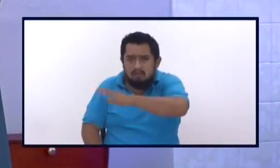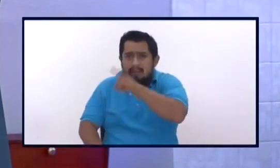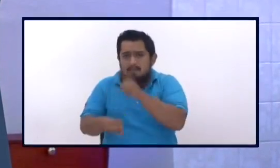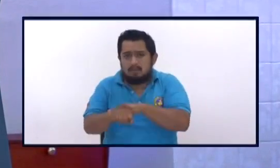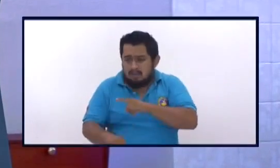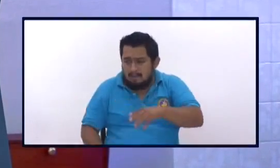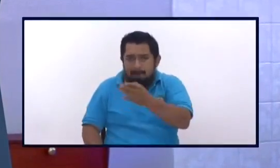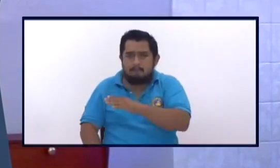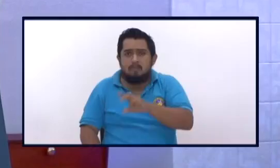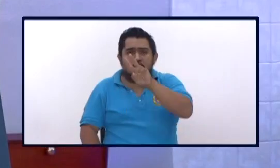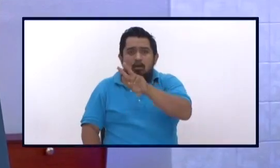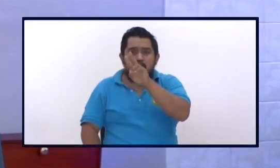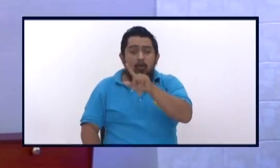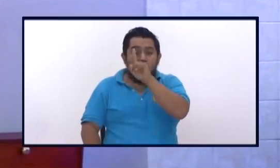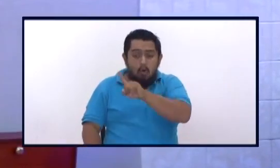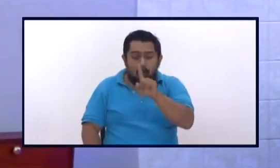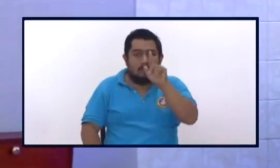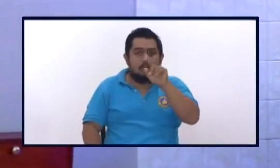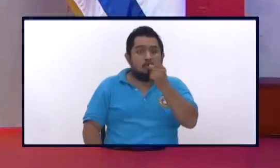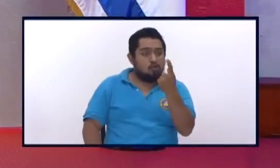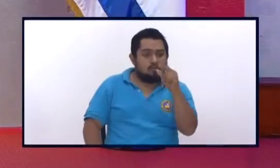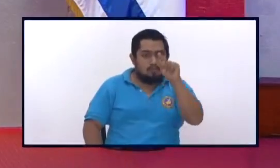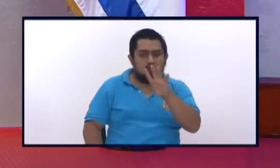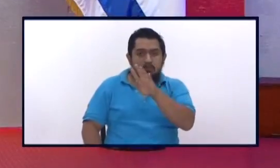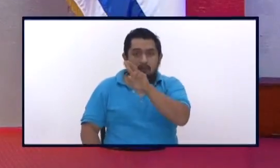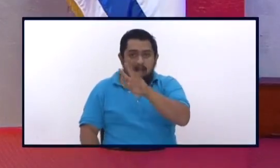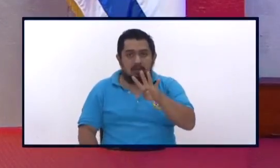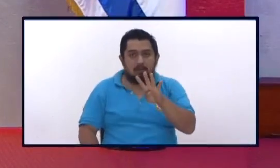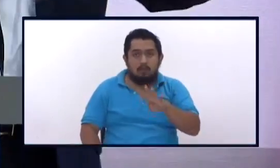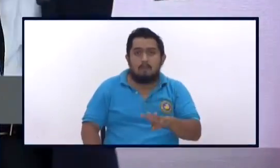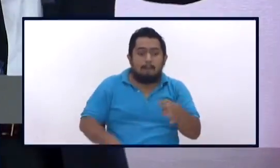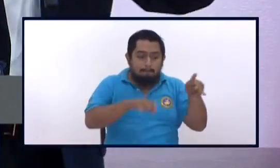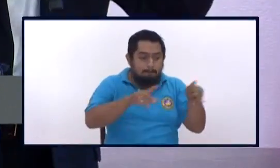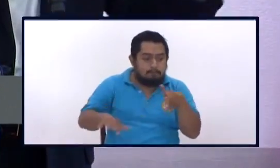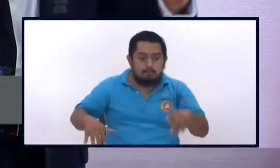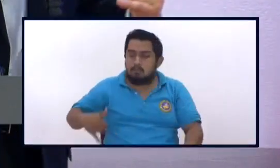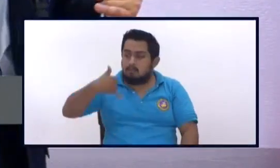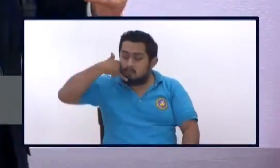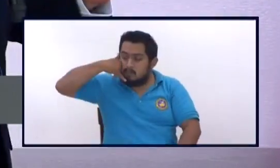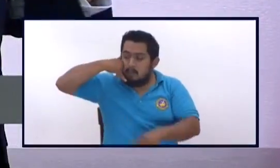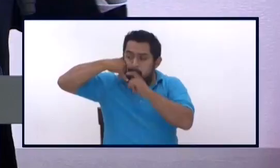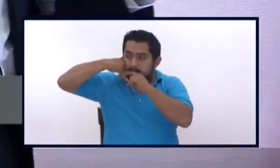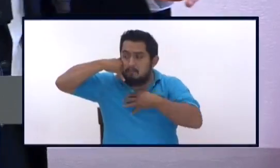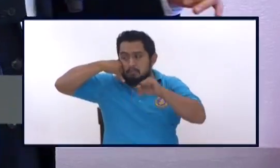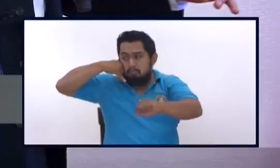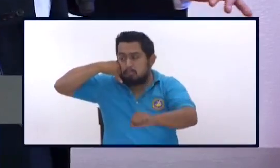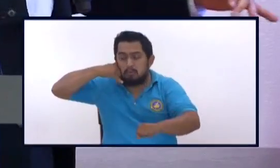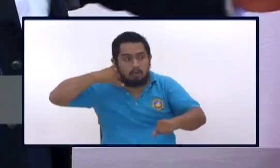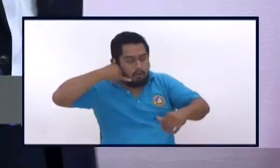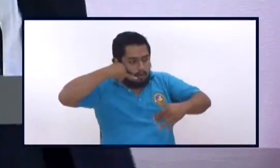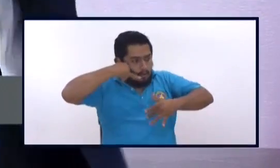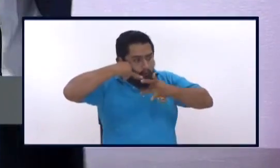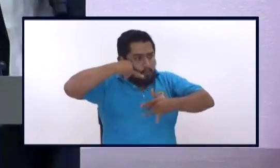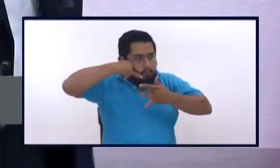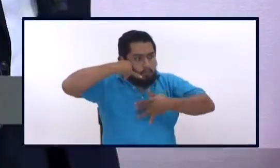misma hora 11 y 24 la mañana suena el teléfono levanta la mano para tenis tomé mi papá se fue en ese momento yo sí me